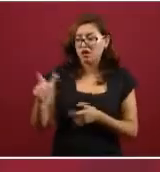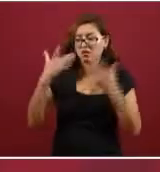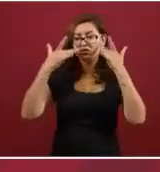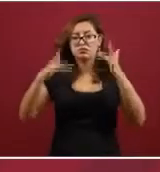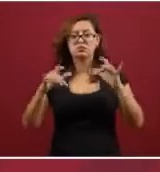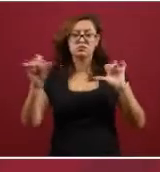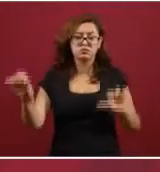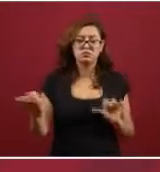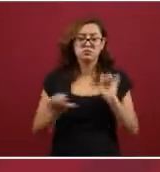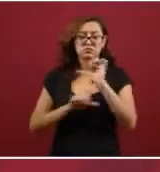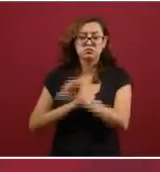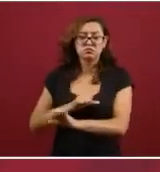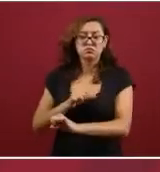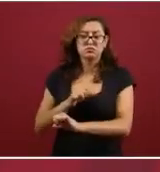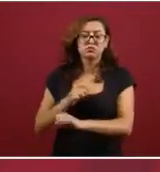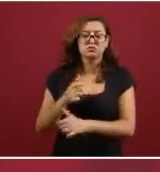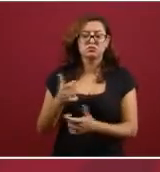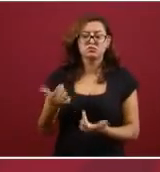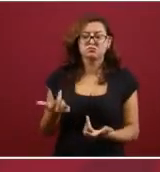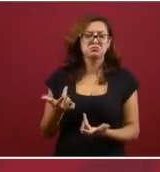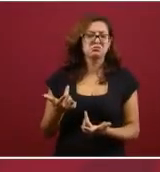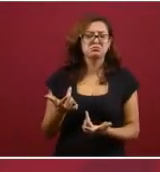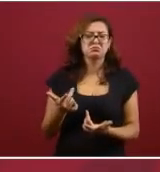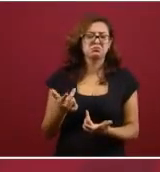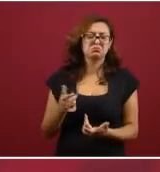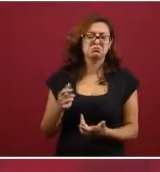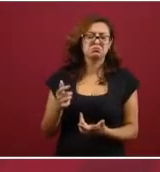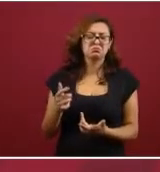pues fue natural,